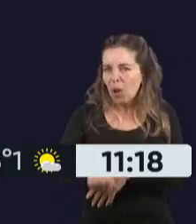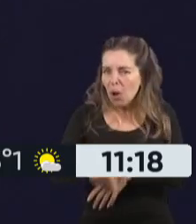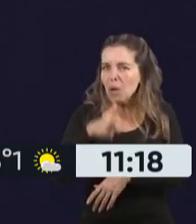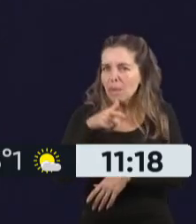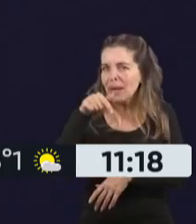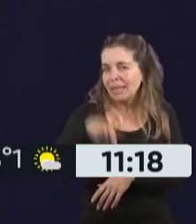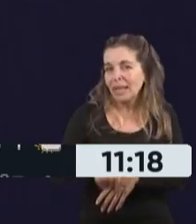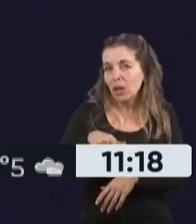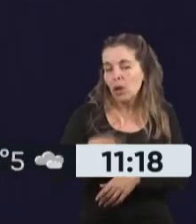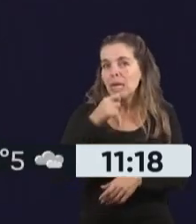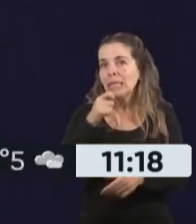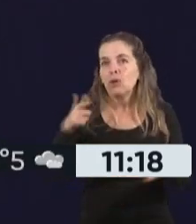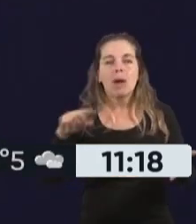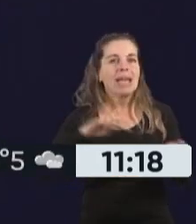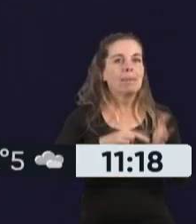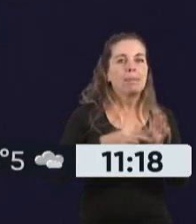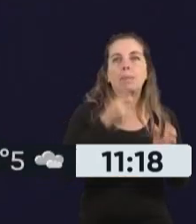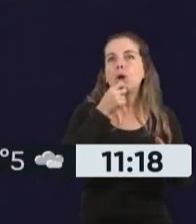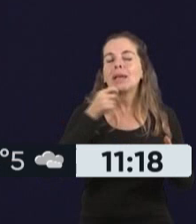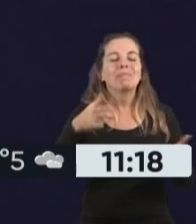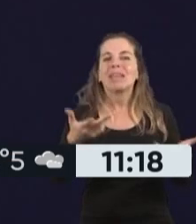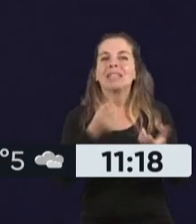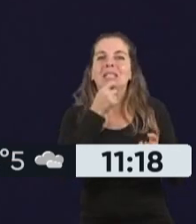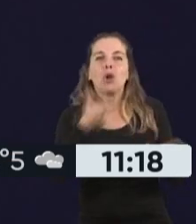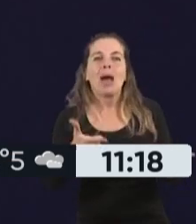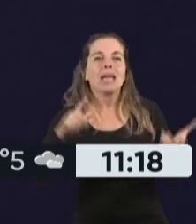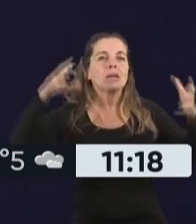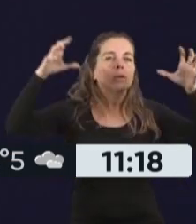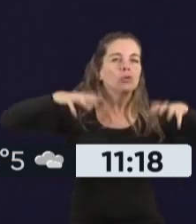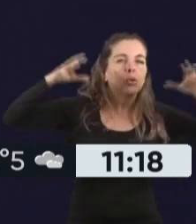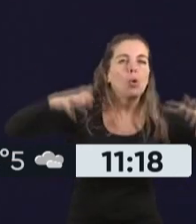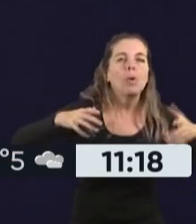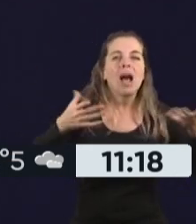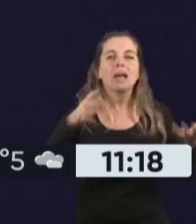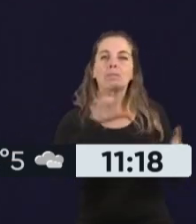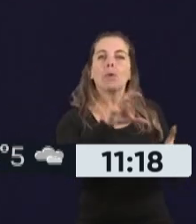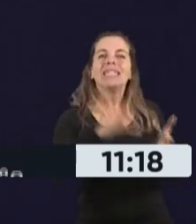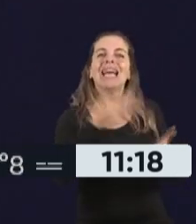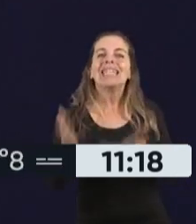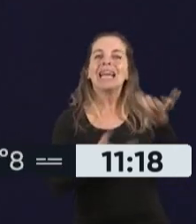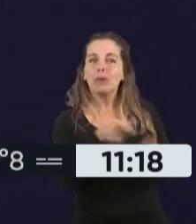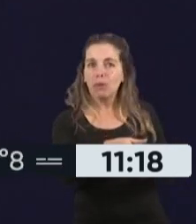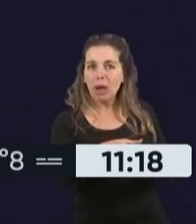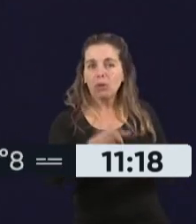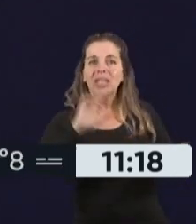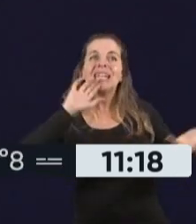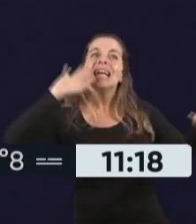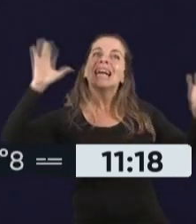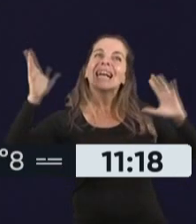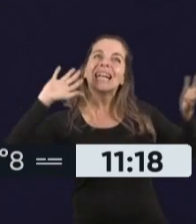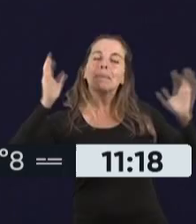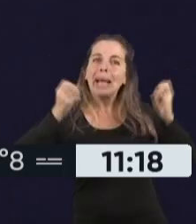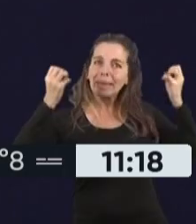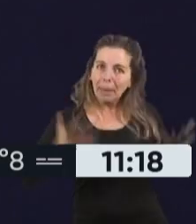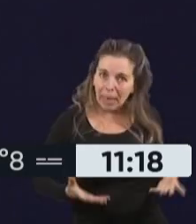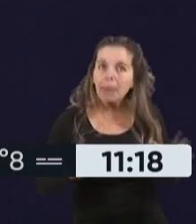de no haber ningún problema climático, entiendo que estábamos esperando las autorizaciones para el ingreso del